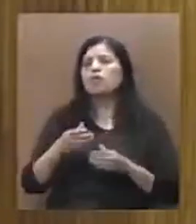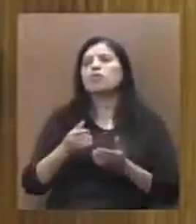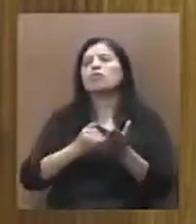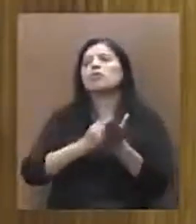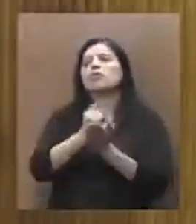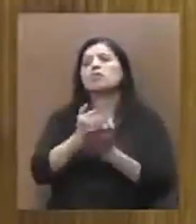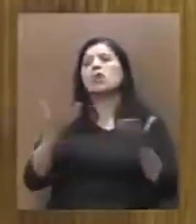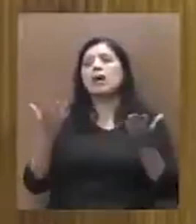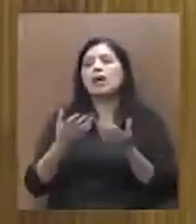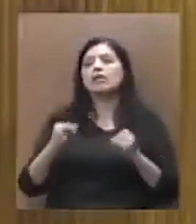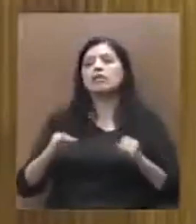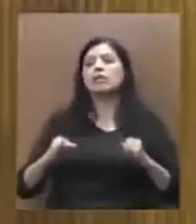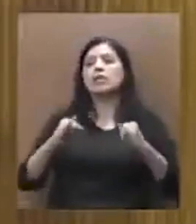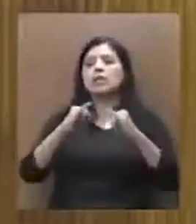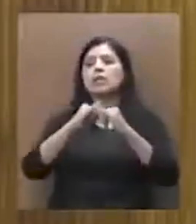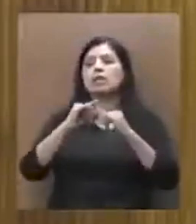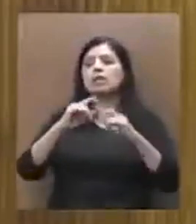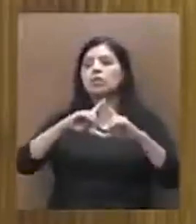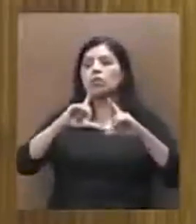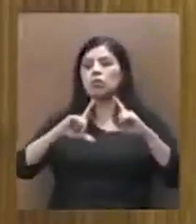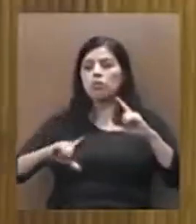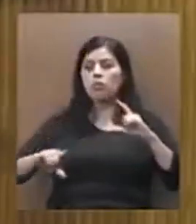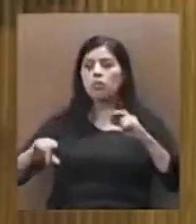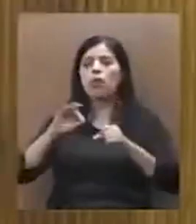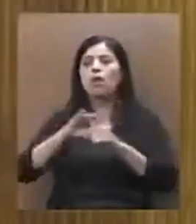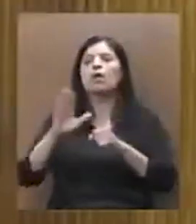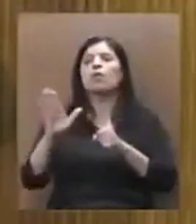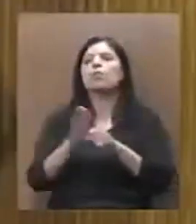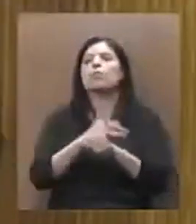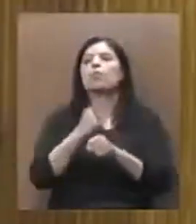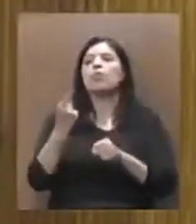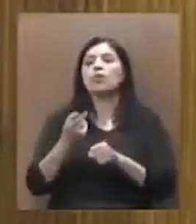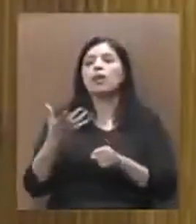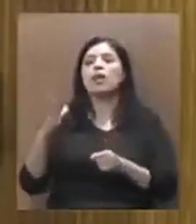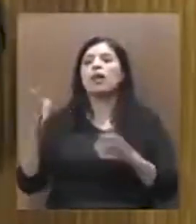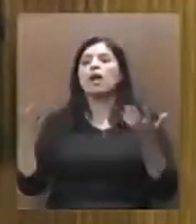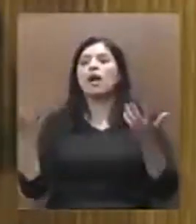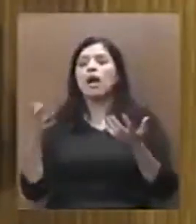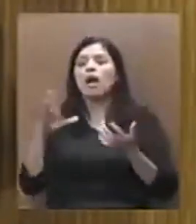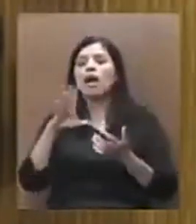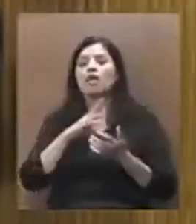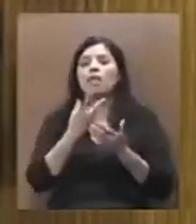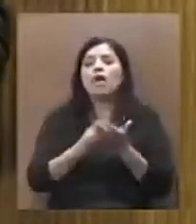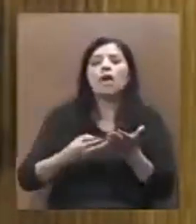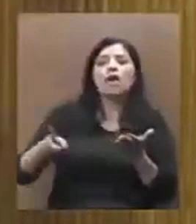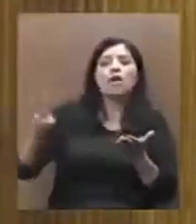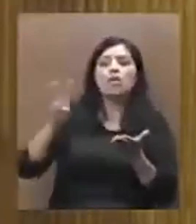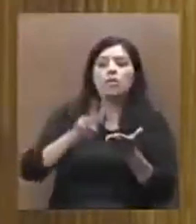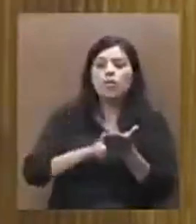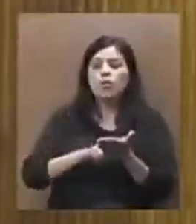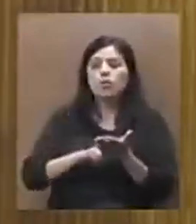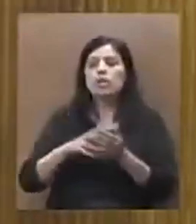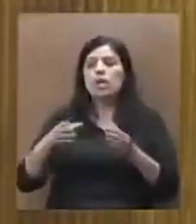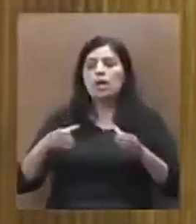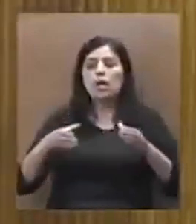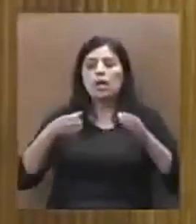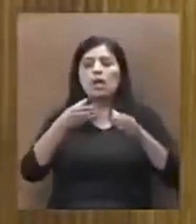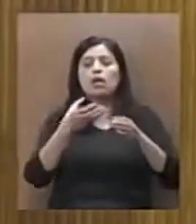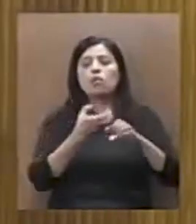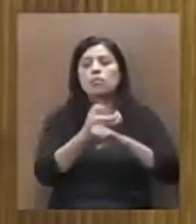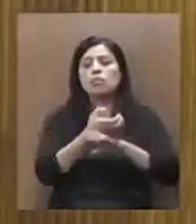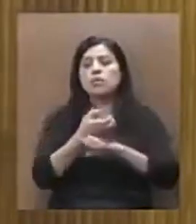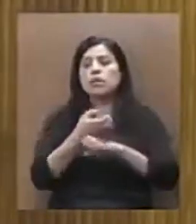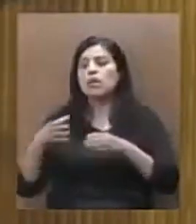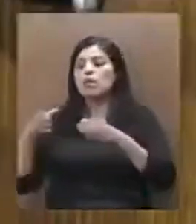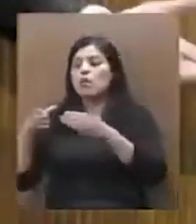crear el Instituto Nacional de elecciones por qué porque había duplicidad en las funciones entre las comisiones estatales